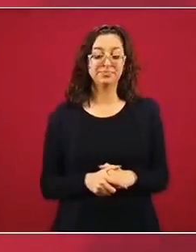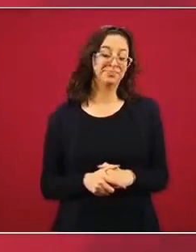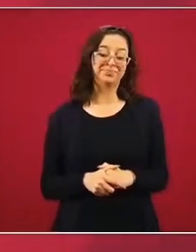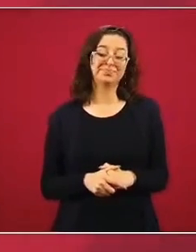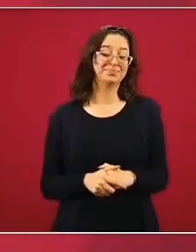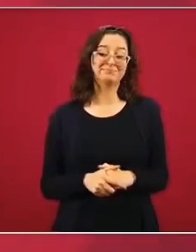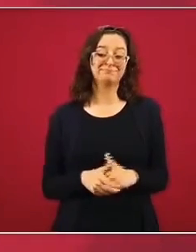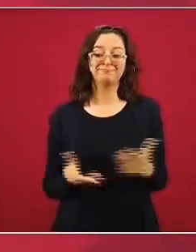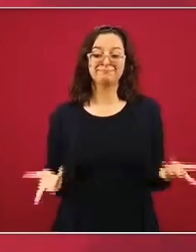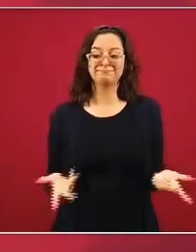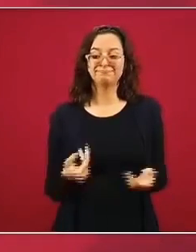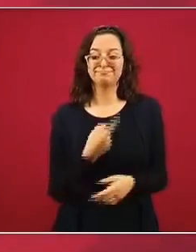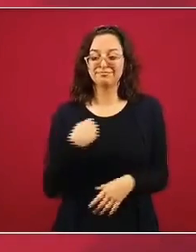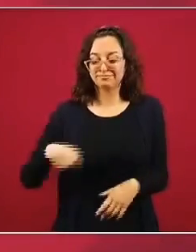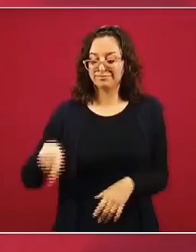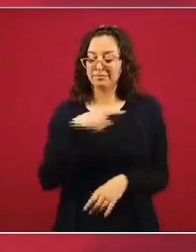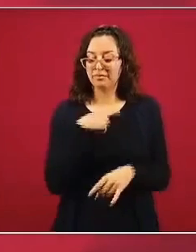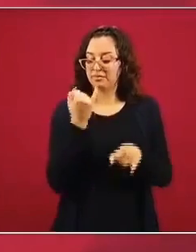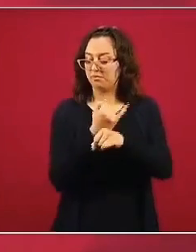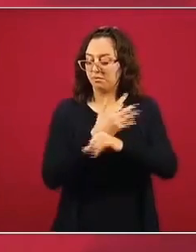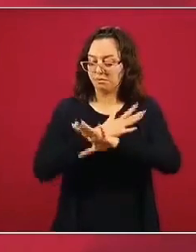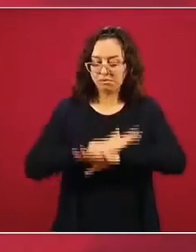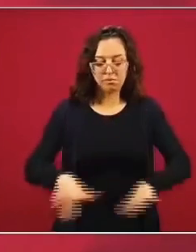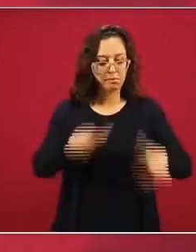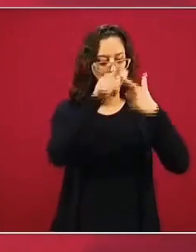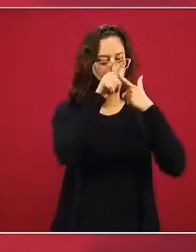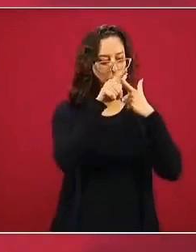Entonces vamos a seguir informando